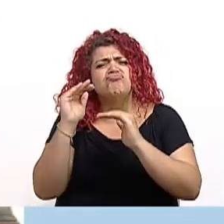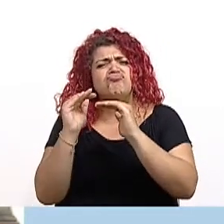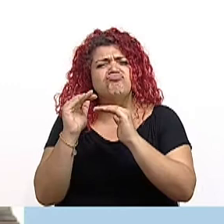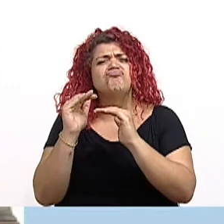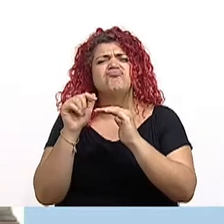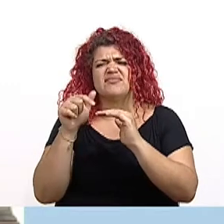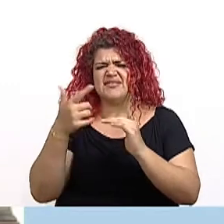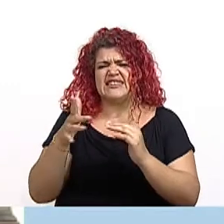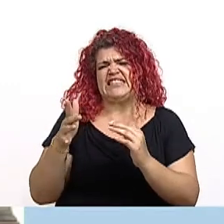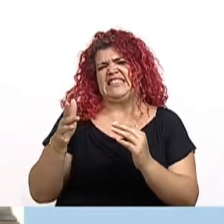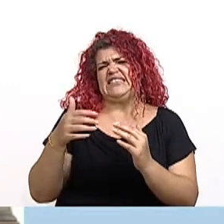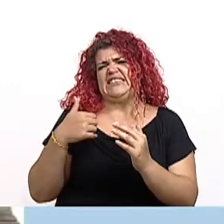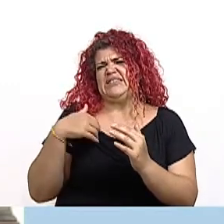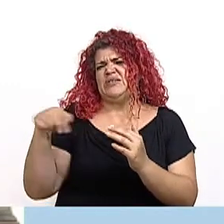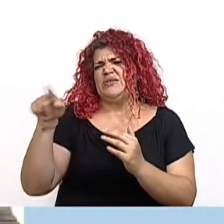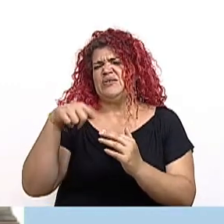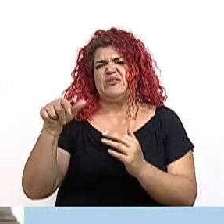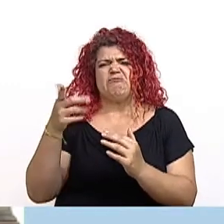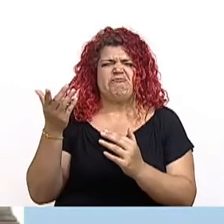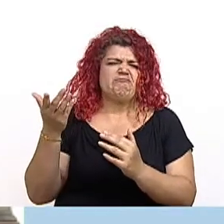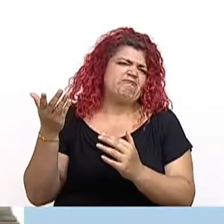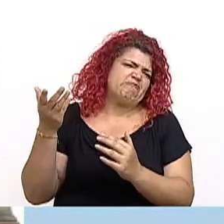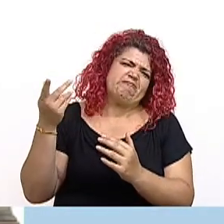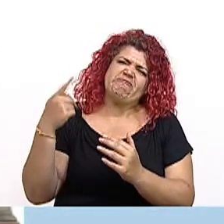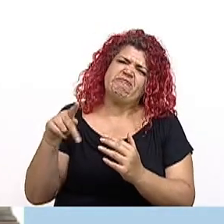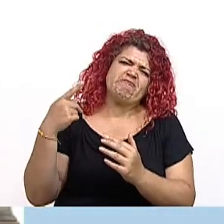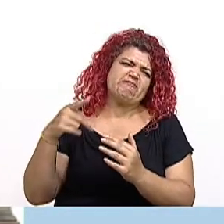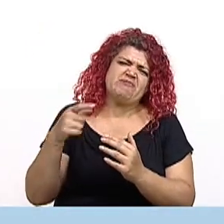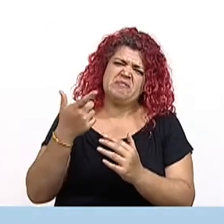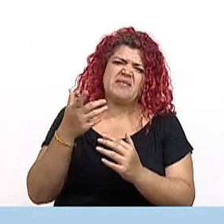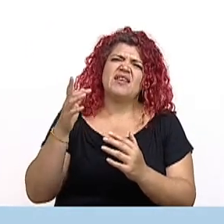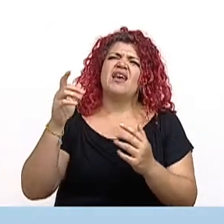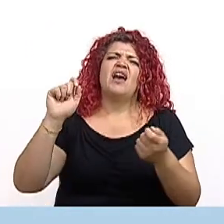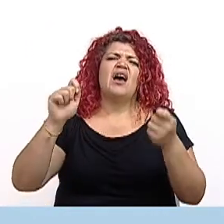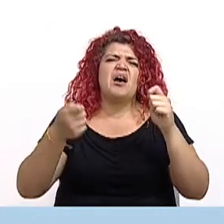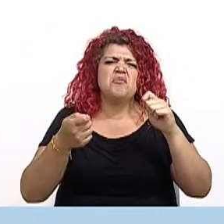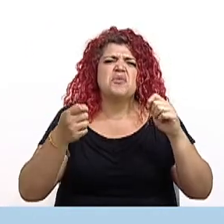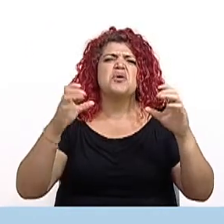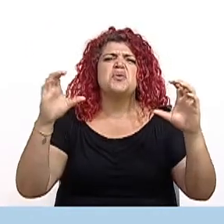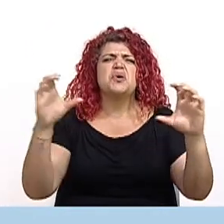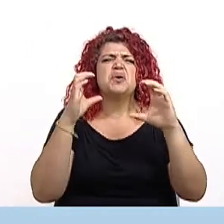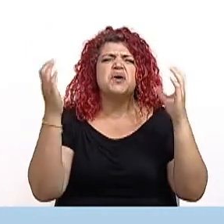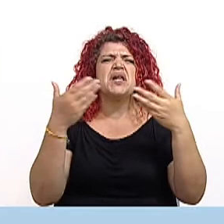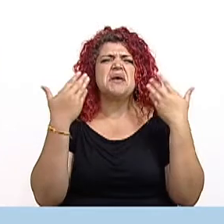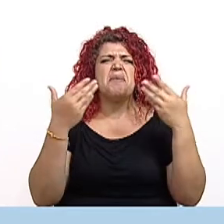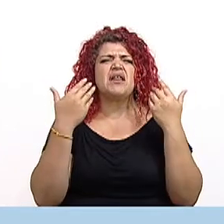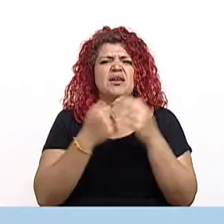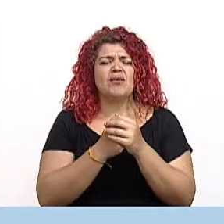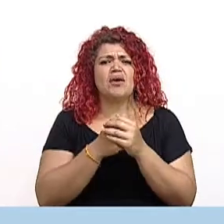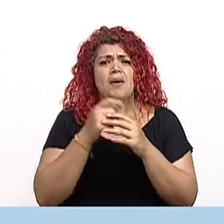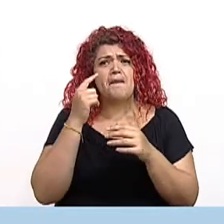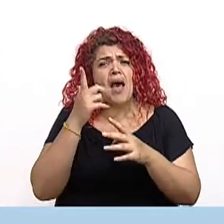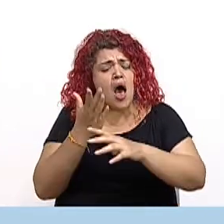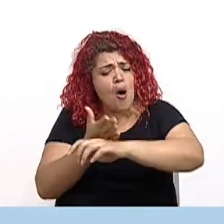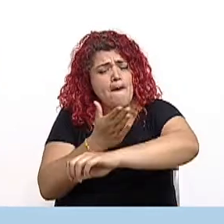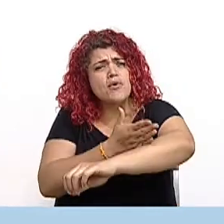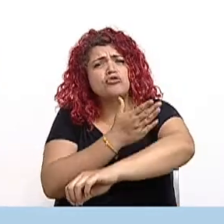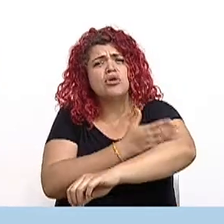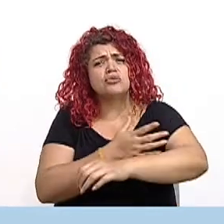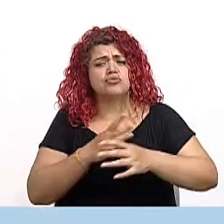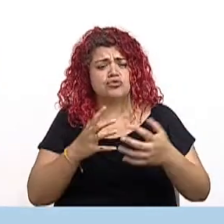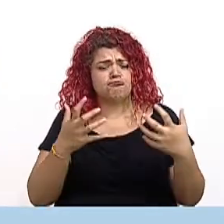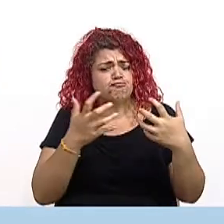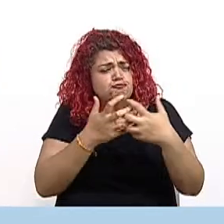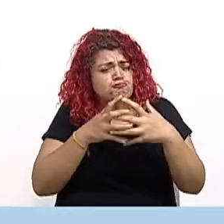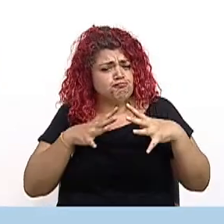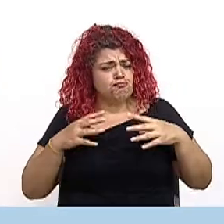los daños que estamos causando para no sufrir los efectos del cambio climático. Veamos entonces que dentro de los procesos de adaptación